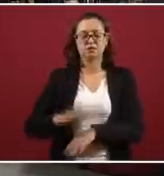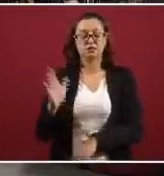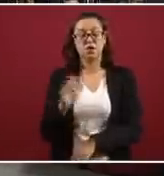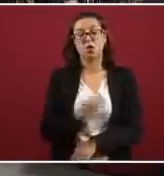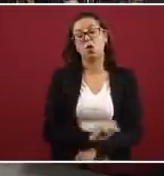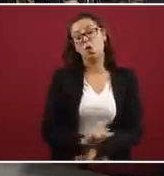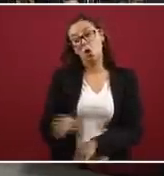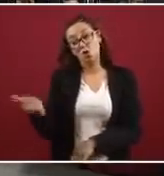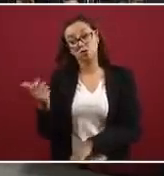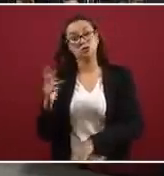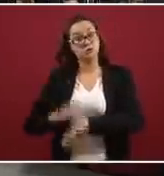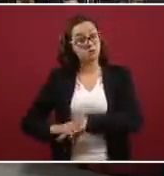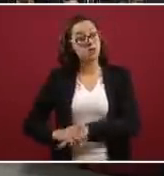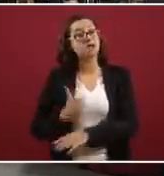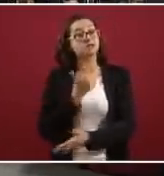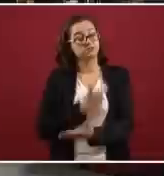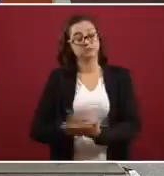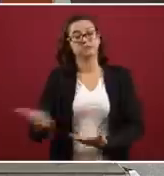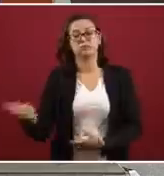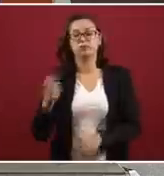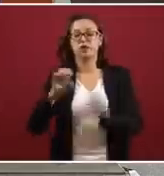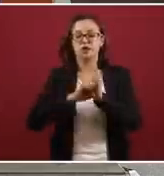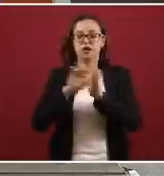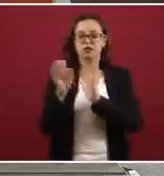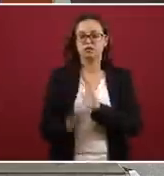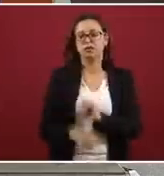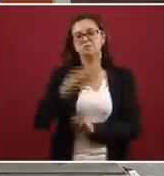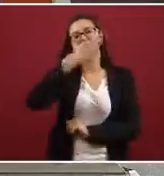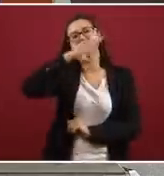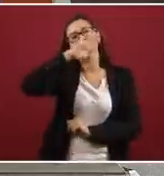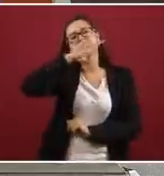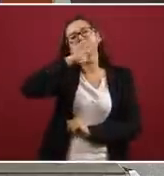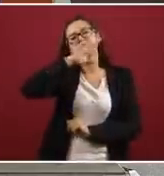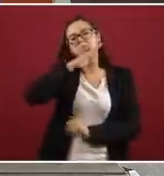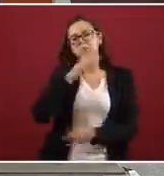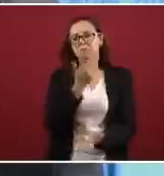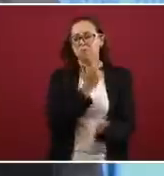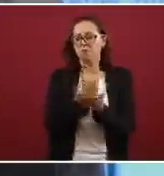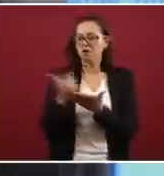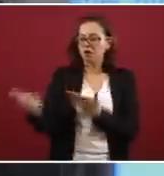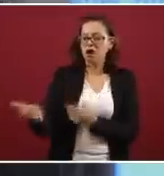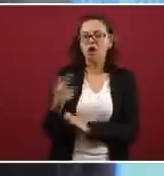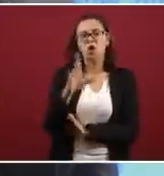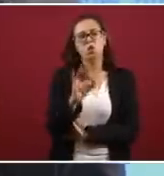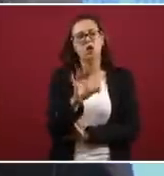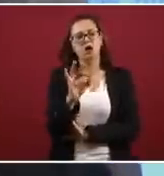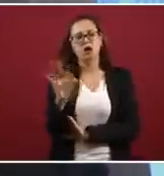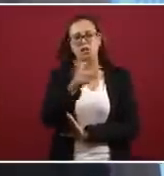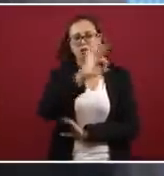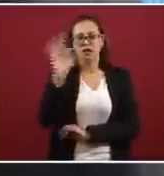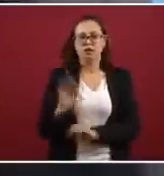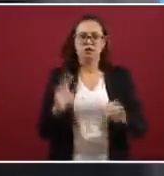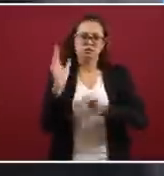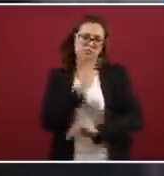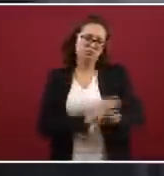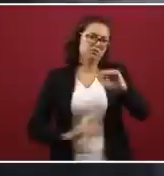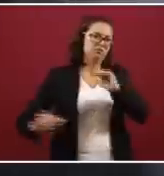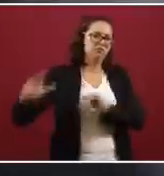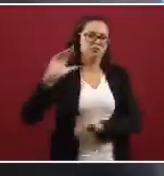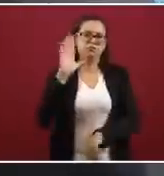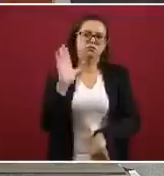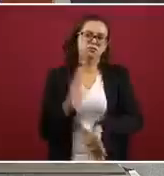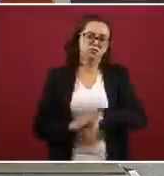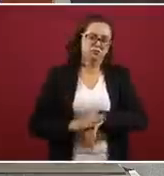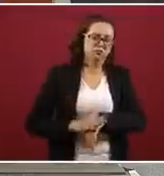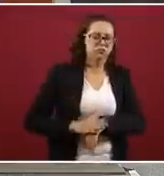del maíz, señor presidente, el precio que se está pagando es 40% superior a como